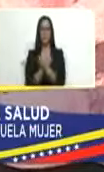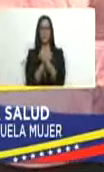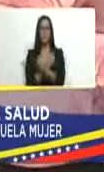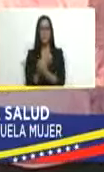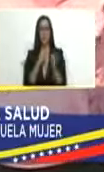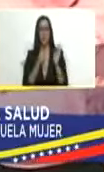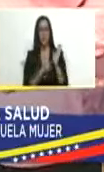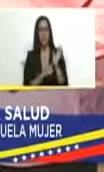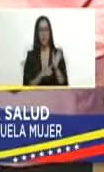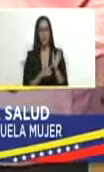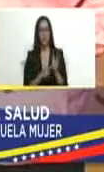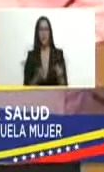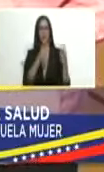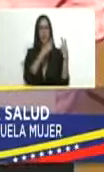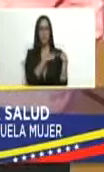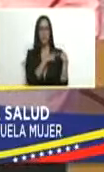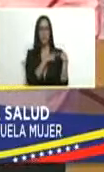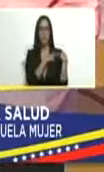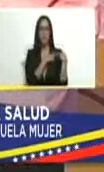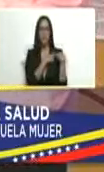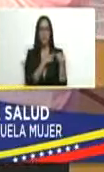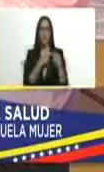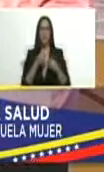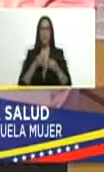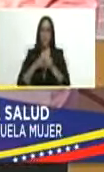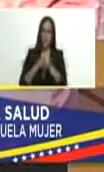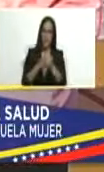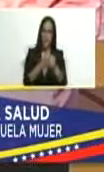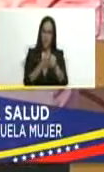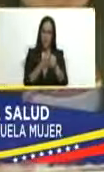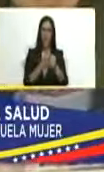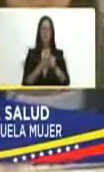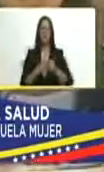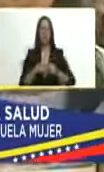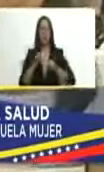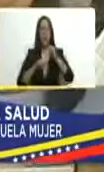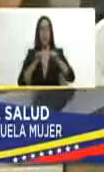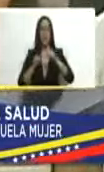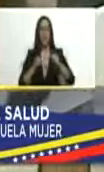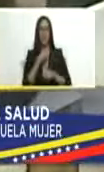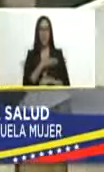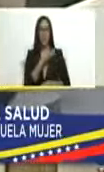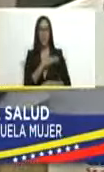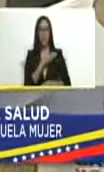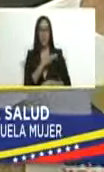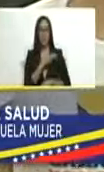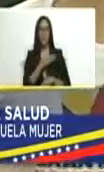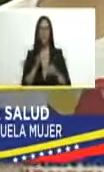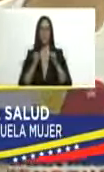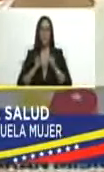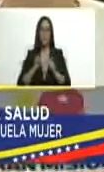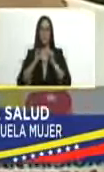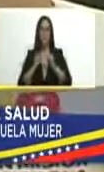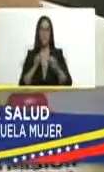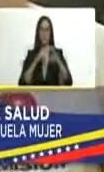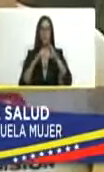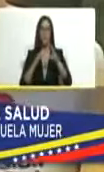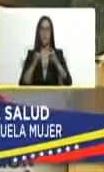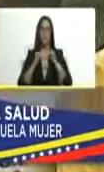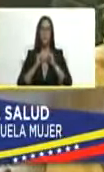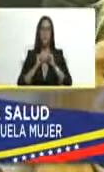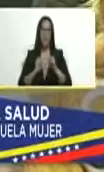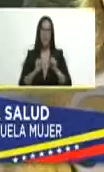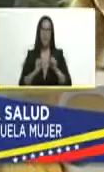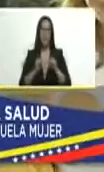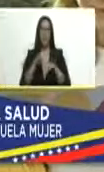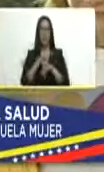suficiente para asumir la conducción colectiva de esta gran misión y mantener comunicación permanente